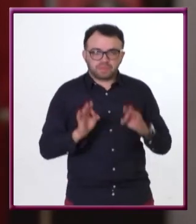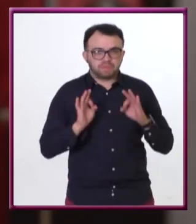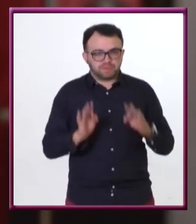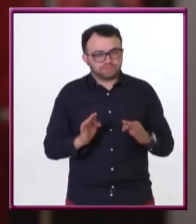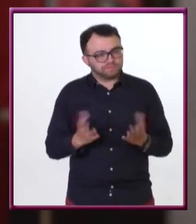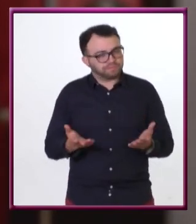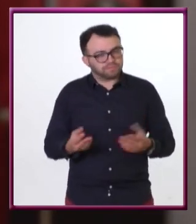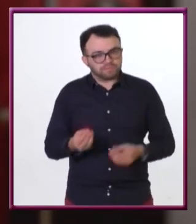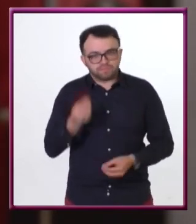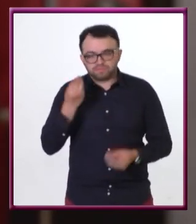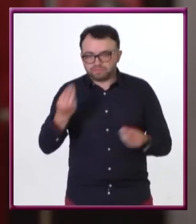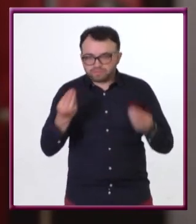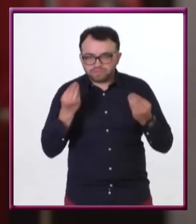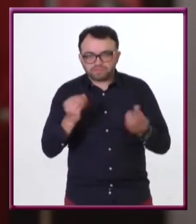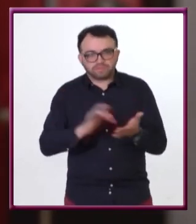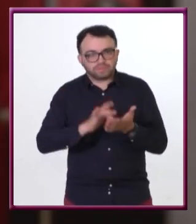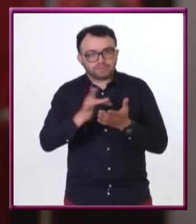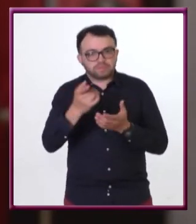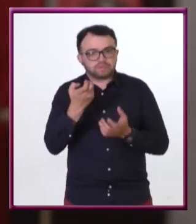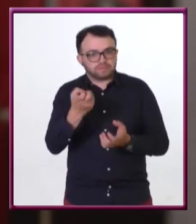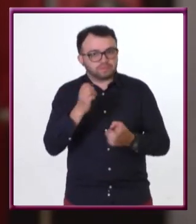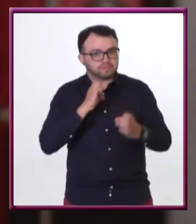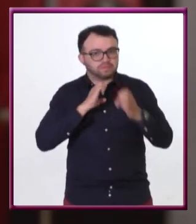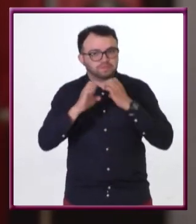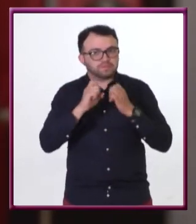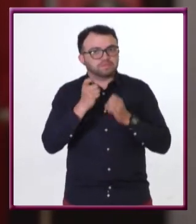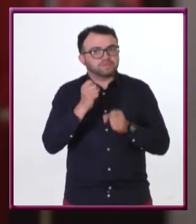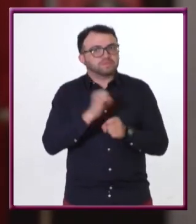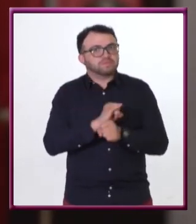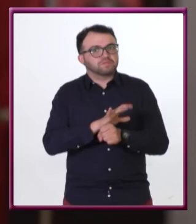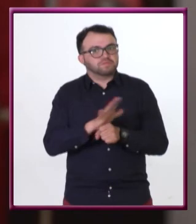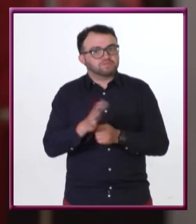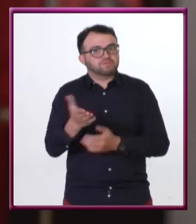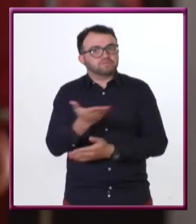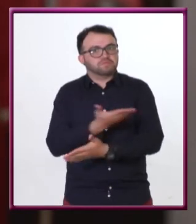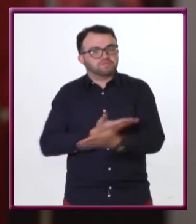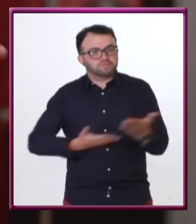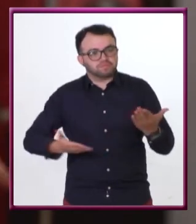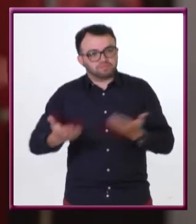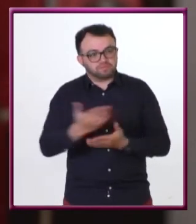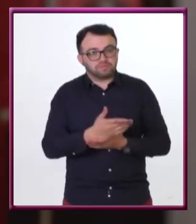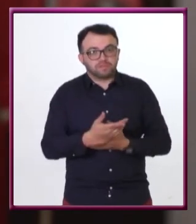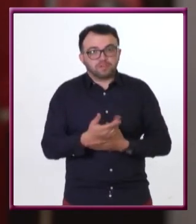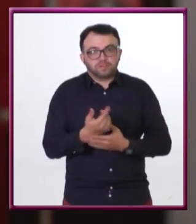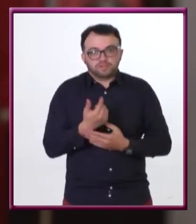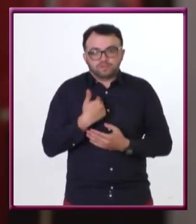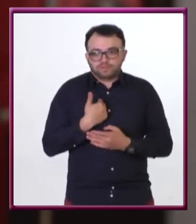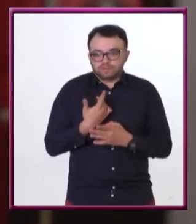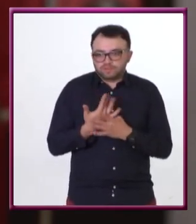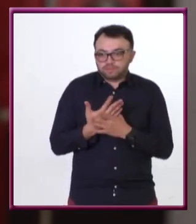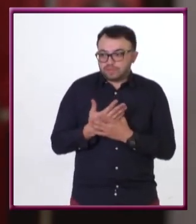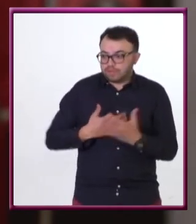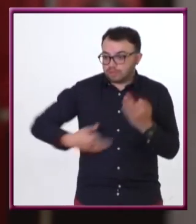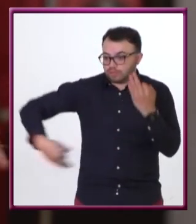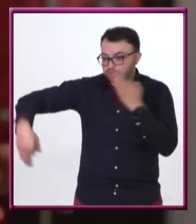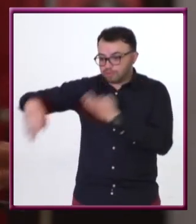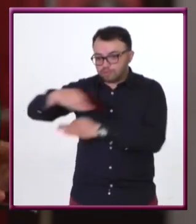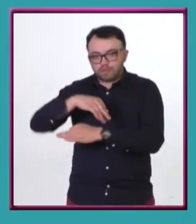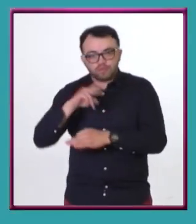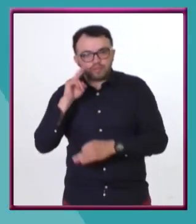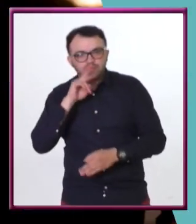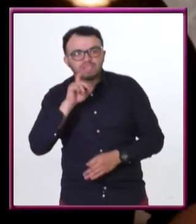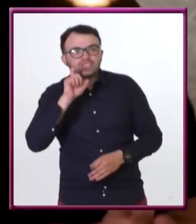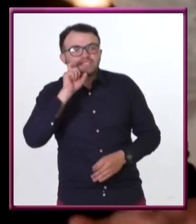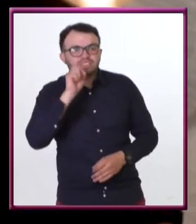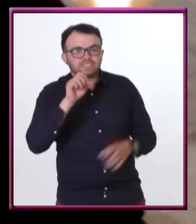Manuel, muchísimas gracias por esta entrevista y la información que nos compartes. Yo espero que todos los chavos que nos estén viendo se pongan a buscar qué es una